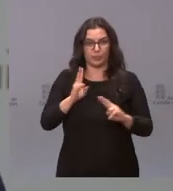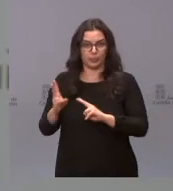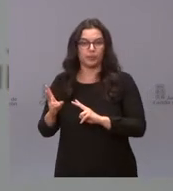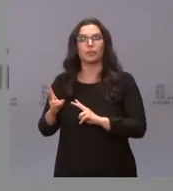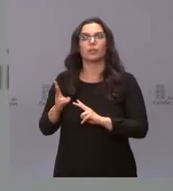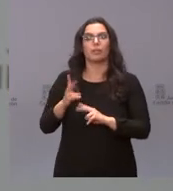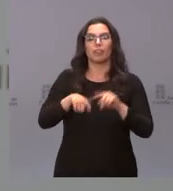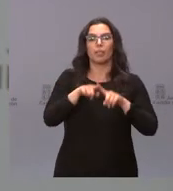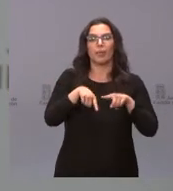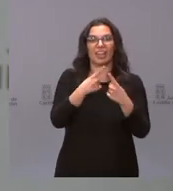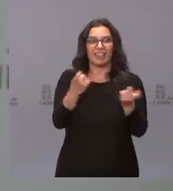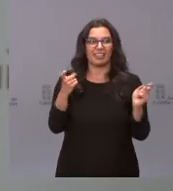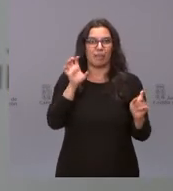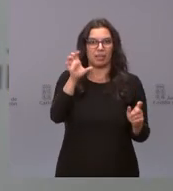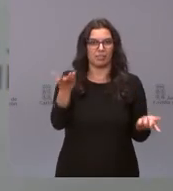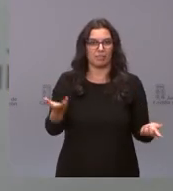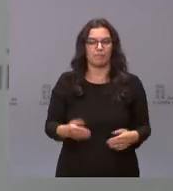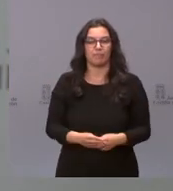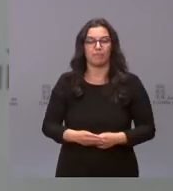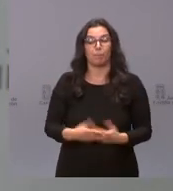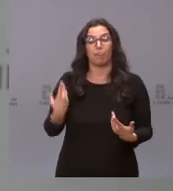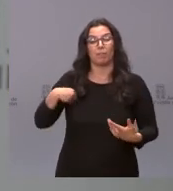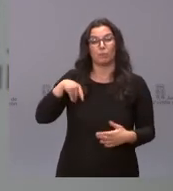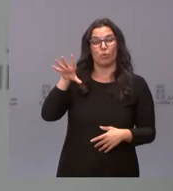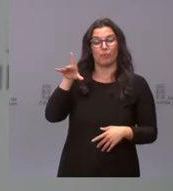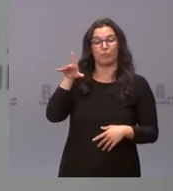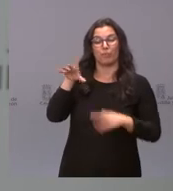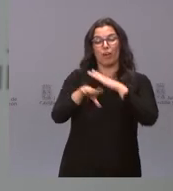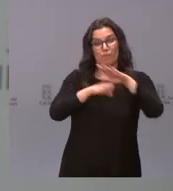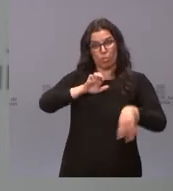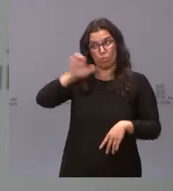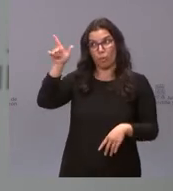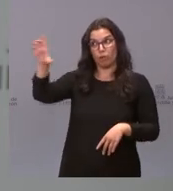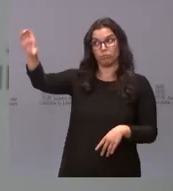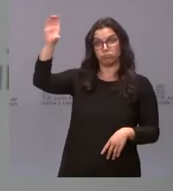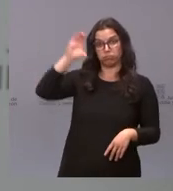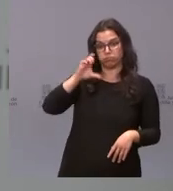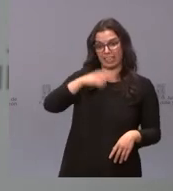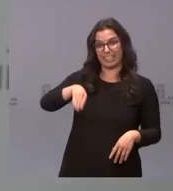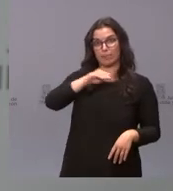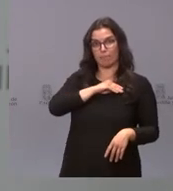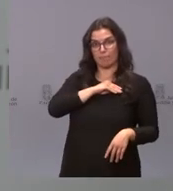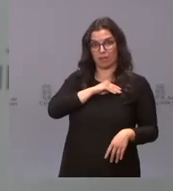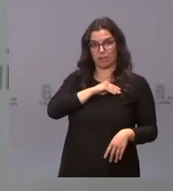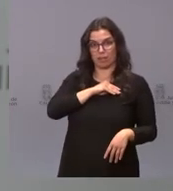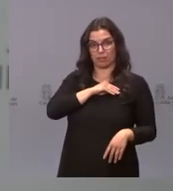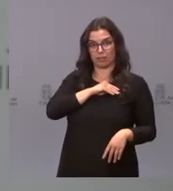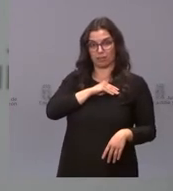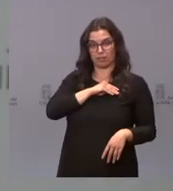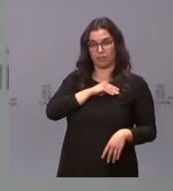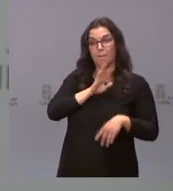las necesidades de nuestro país estos fondos europeos vienen a españa a la nación no al gobierno